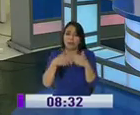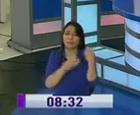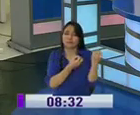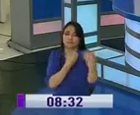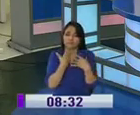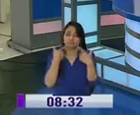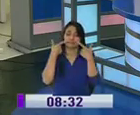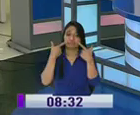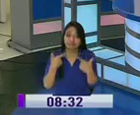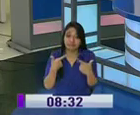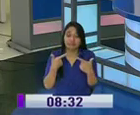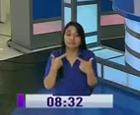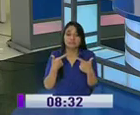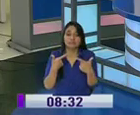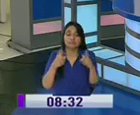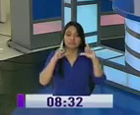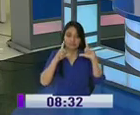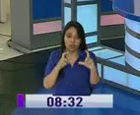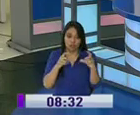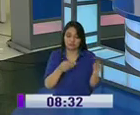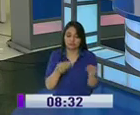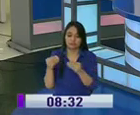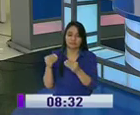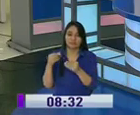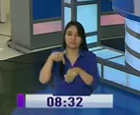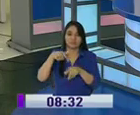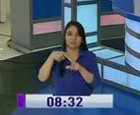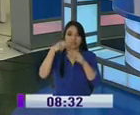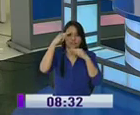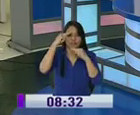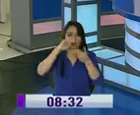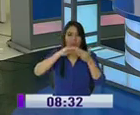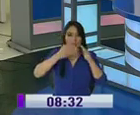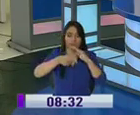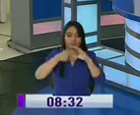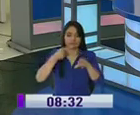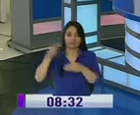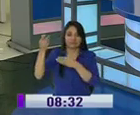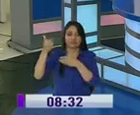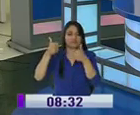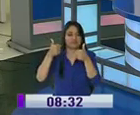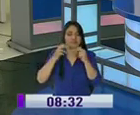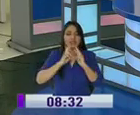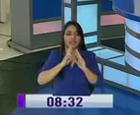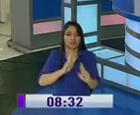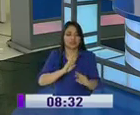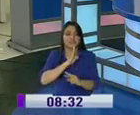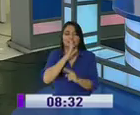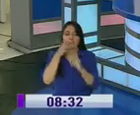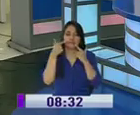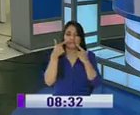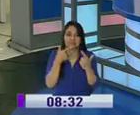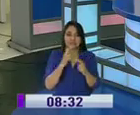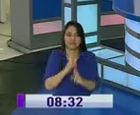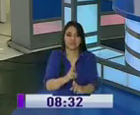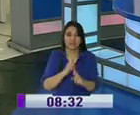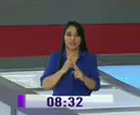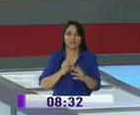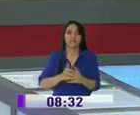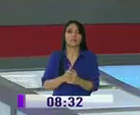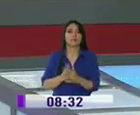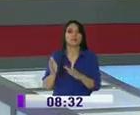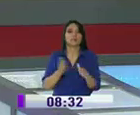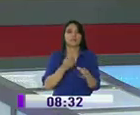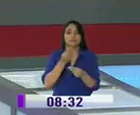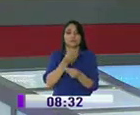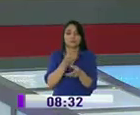veeduría ciudadana de la mano de este, el primer noticiero de la comunidad, siempre tiene resultados. Así que estamos pendientes de sus WhatsApps. Vamos a contarles que el